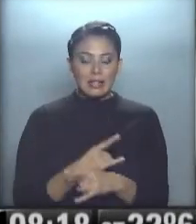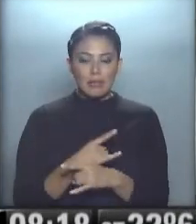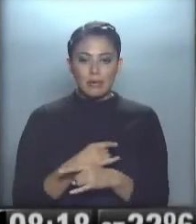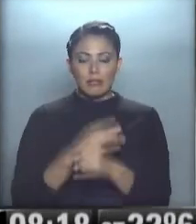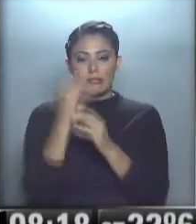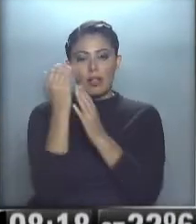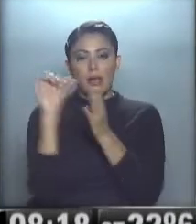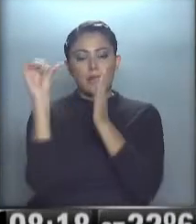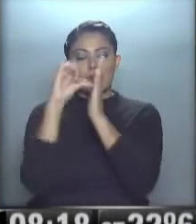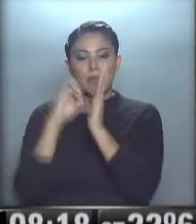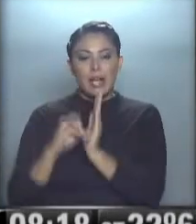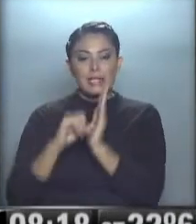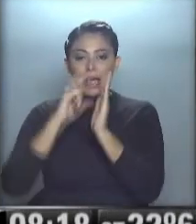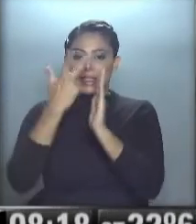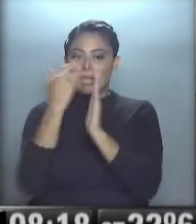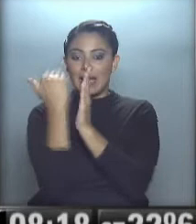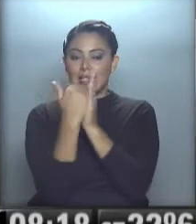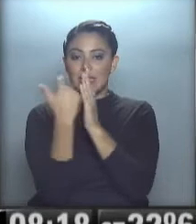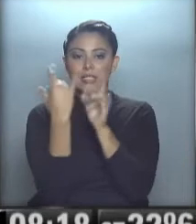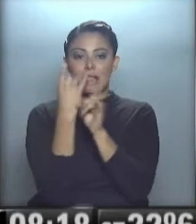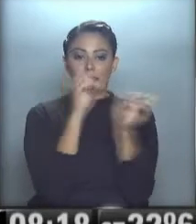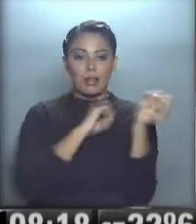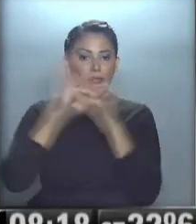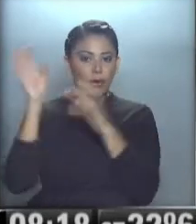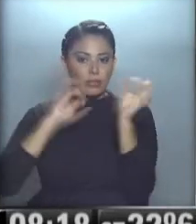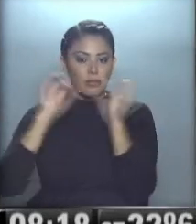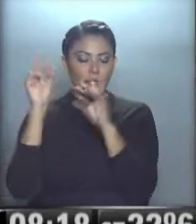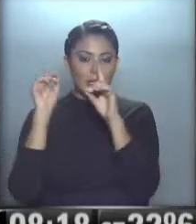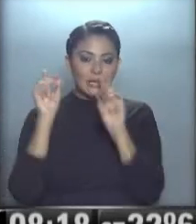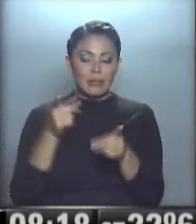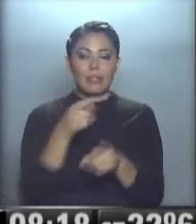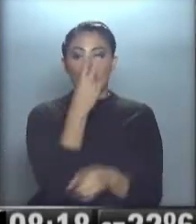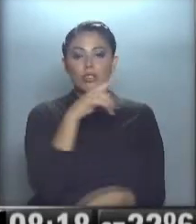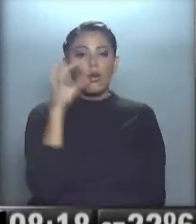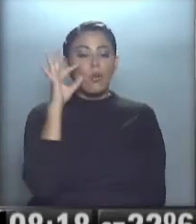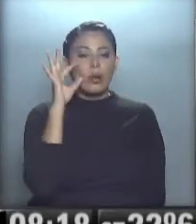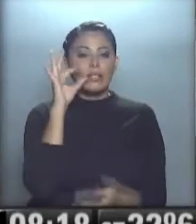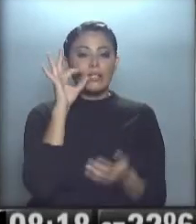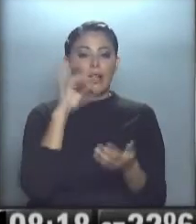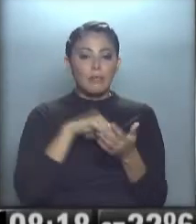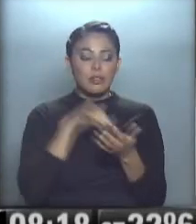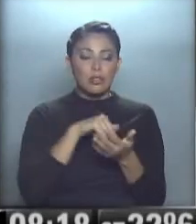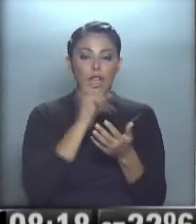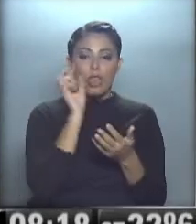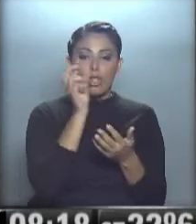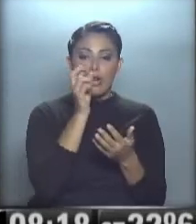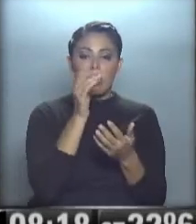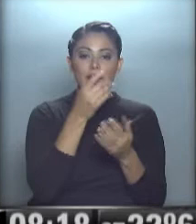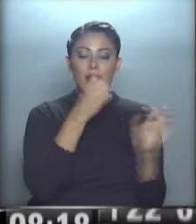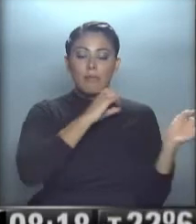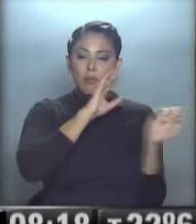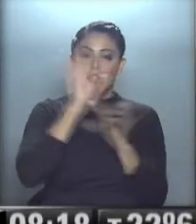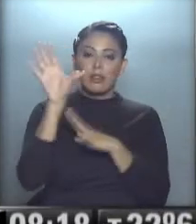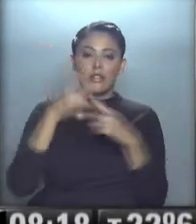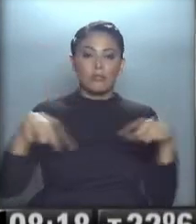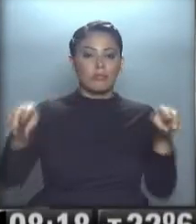tres países del mundo en materia de exportación. Y ha participado casi con 240 millones de dólares de exportaciones en el año 2011.